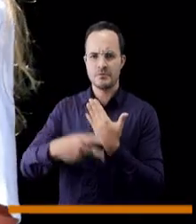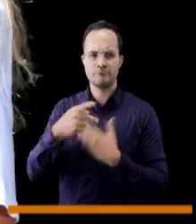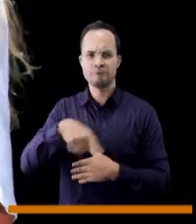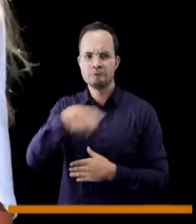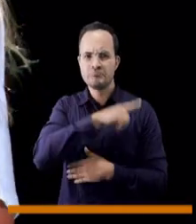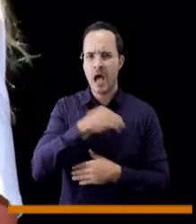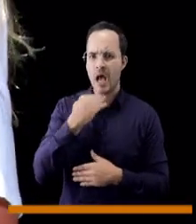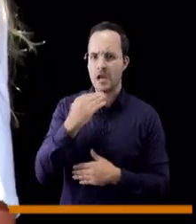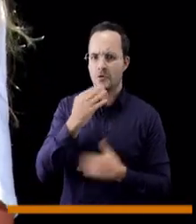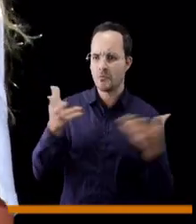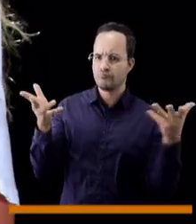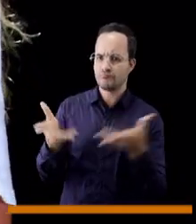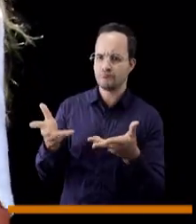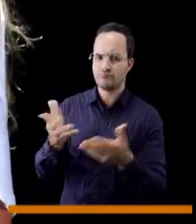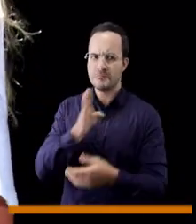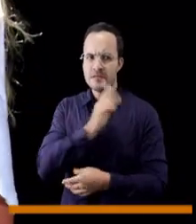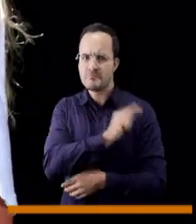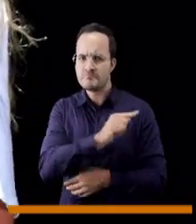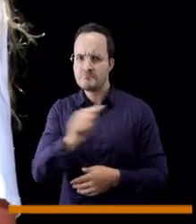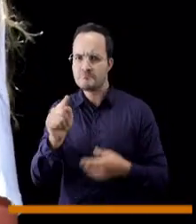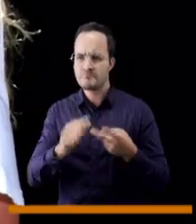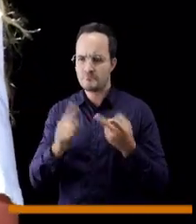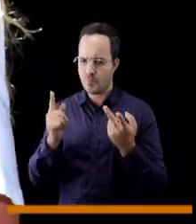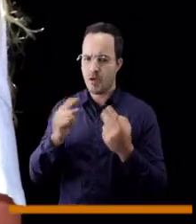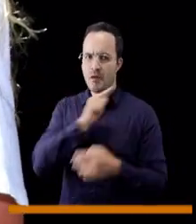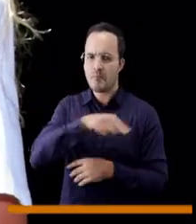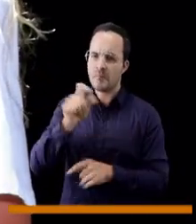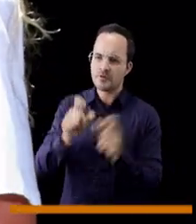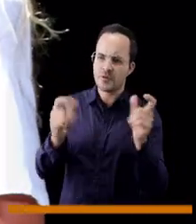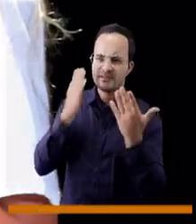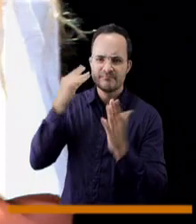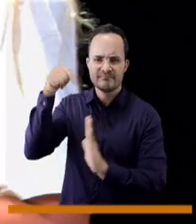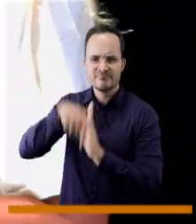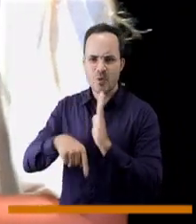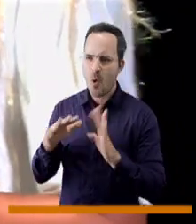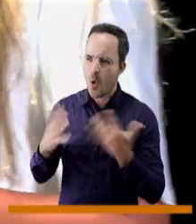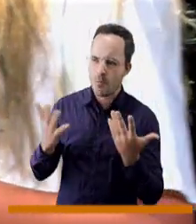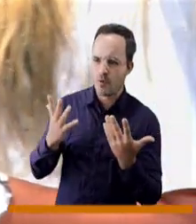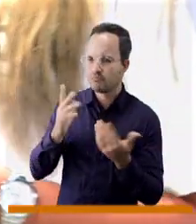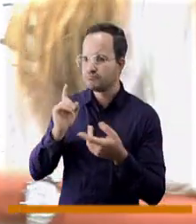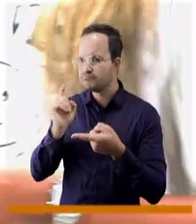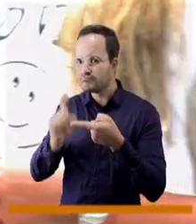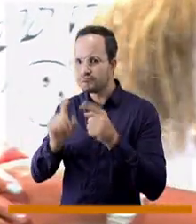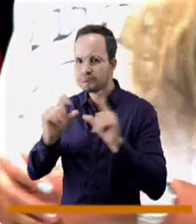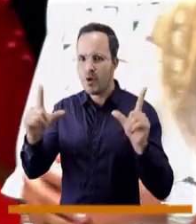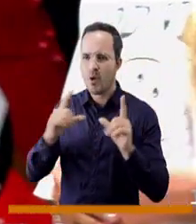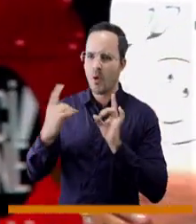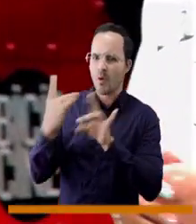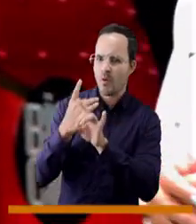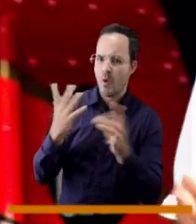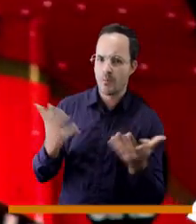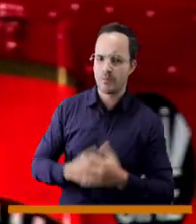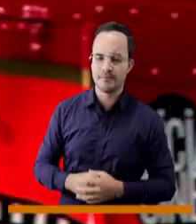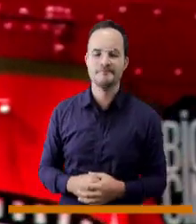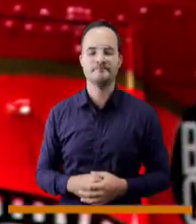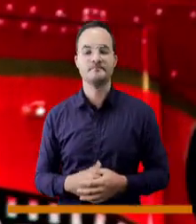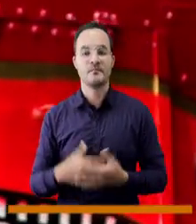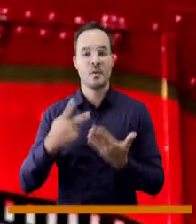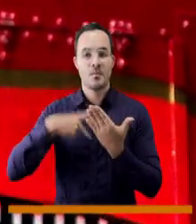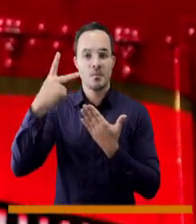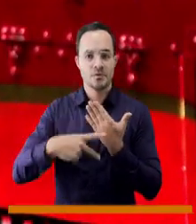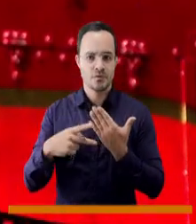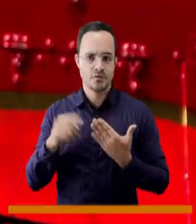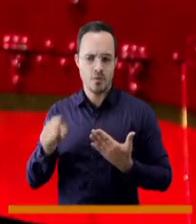ha ayudado, apalancado y cómo podemos encontrarlos a ustedes? Bueno, Bicicine es